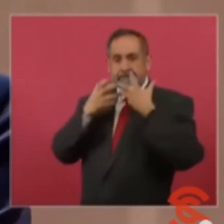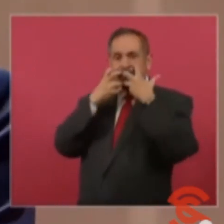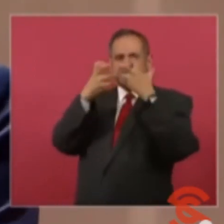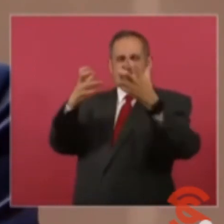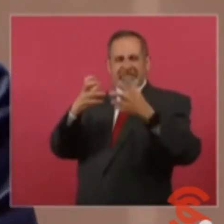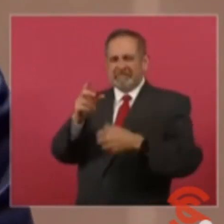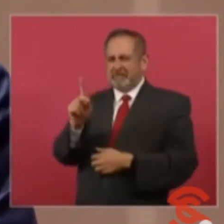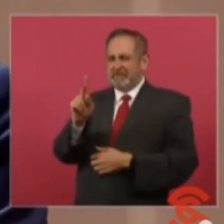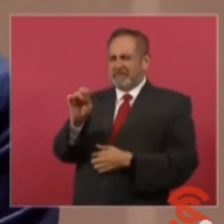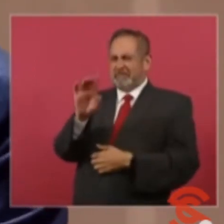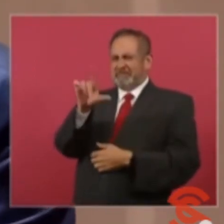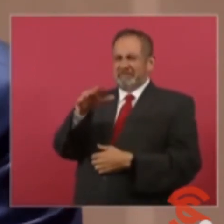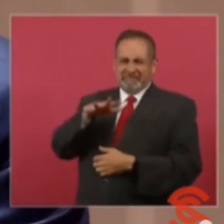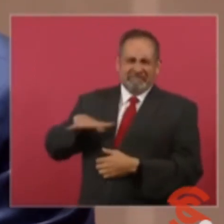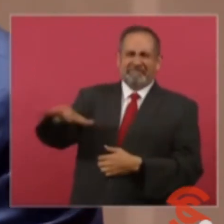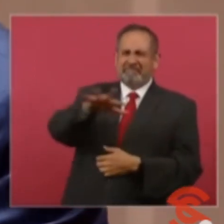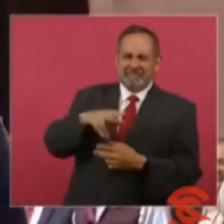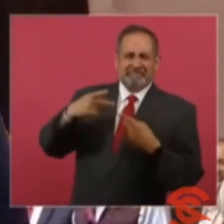¿En quién confiar?